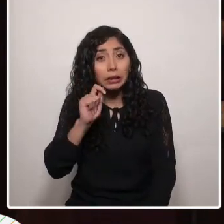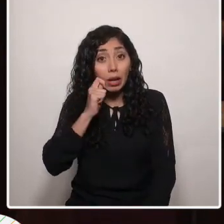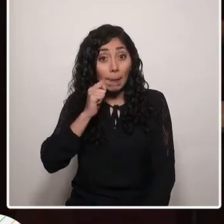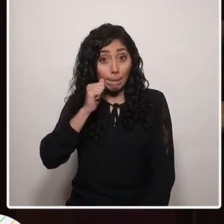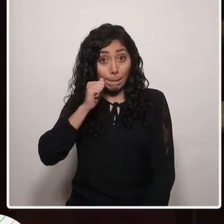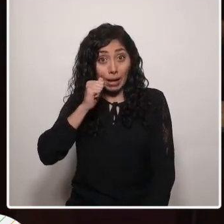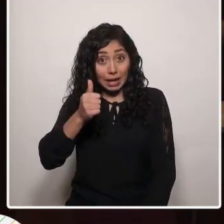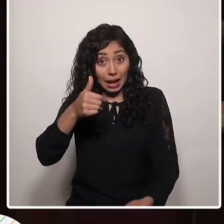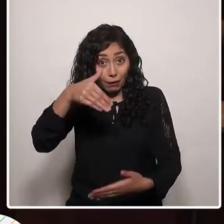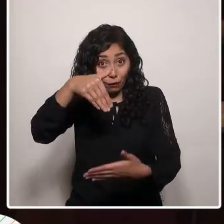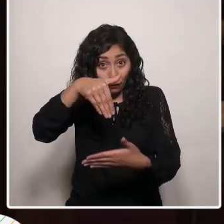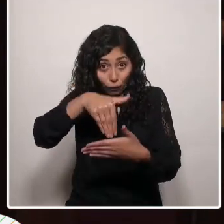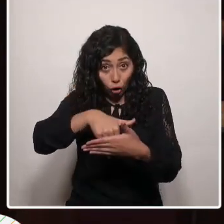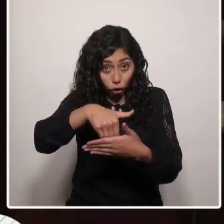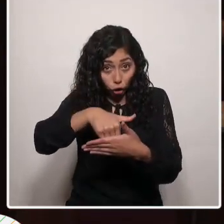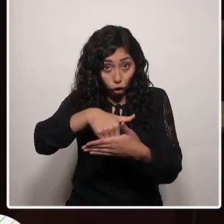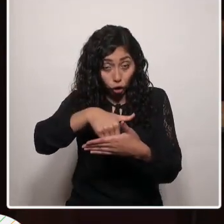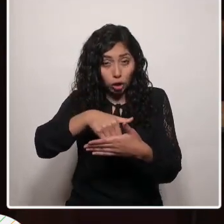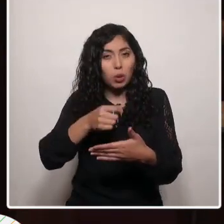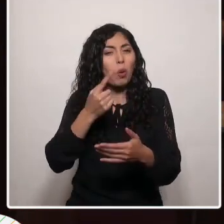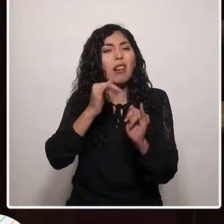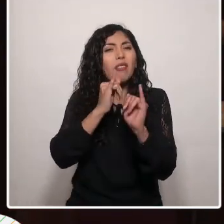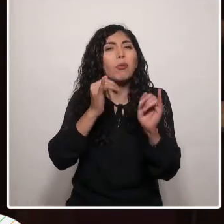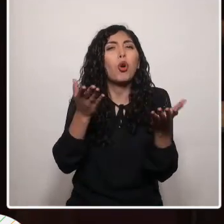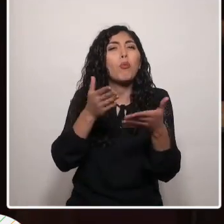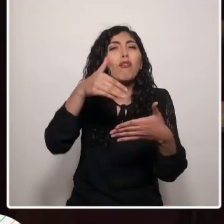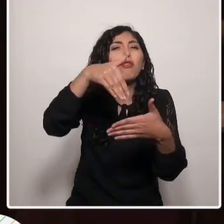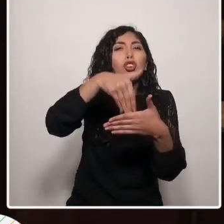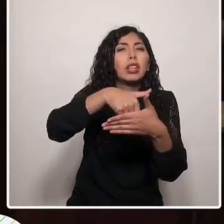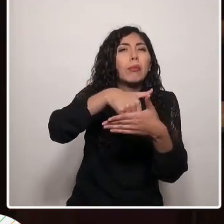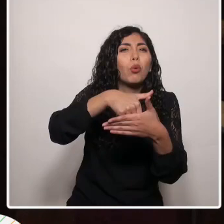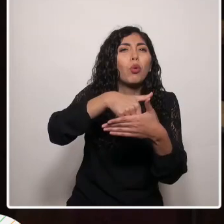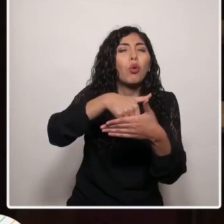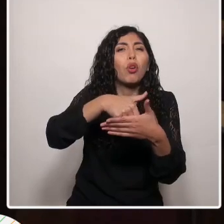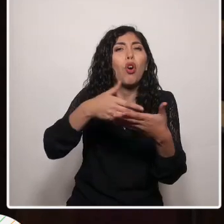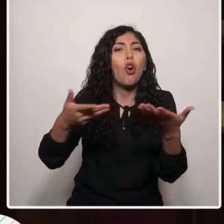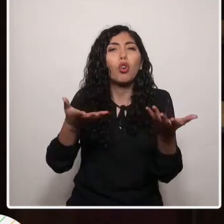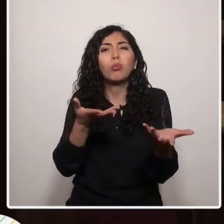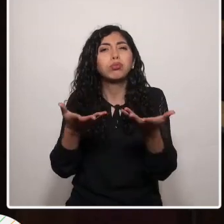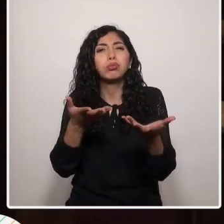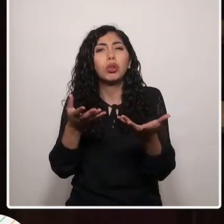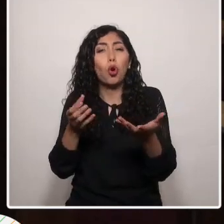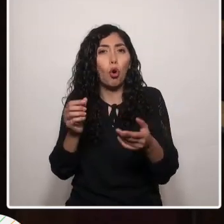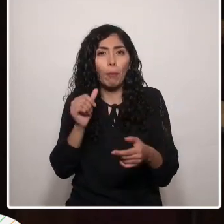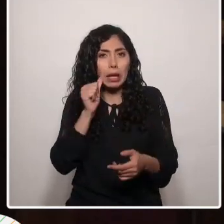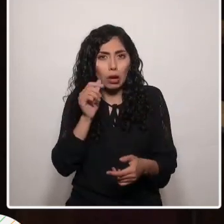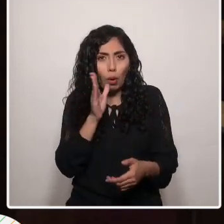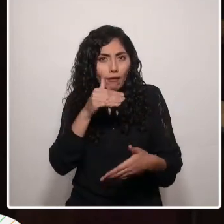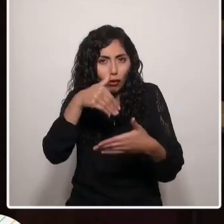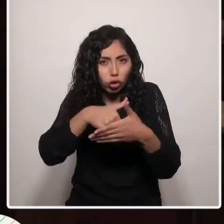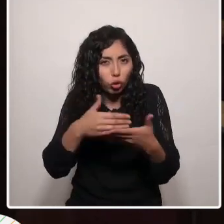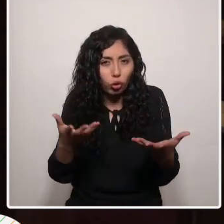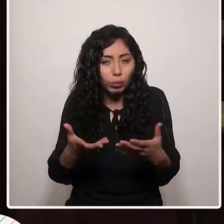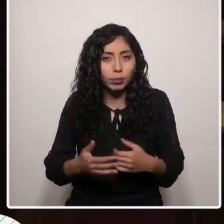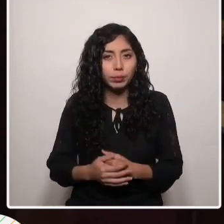mañana la forma de votación y luego la interpretación de la paridad o viceversa, o de plano no votaríamos?